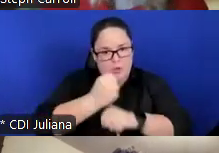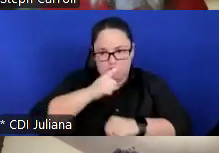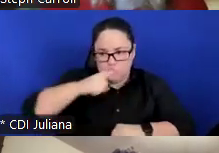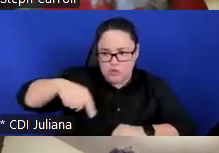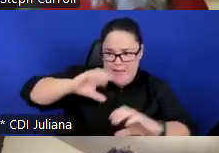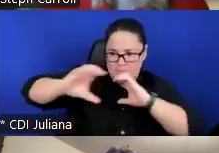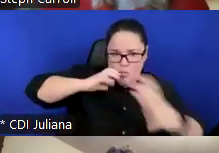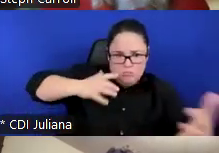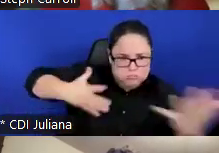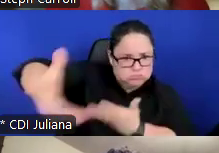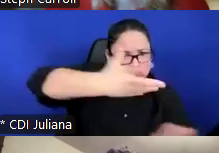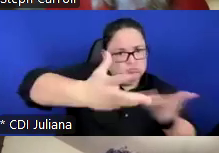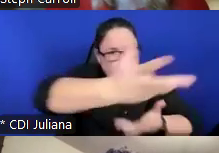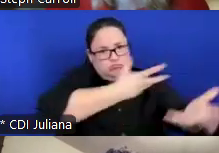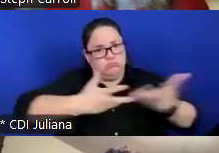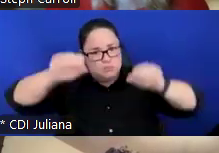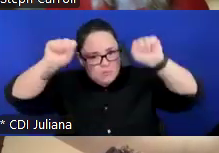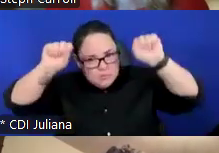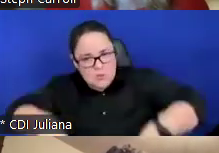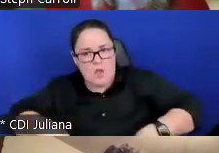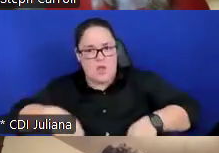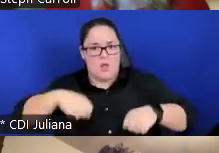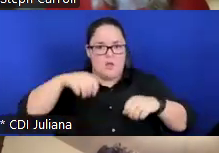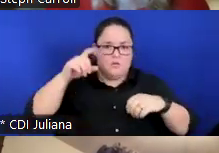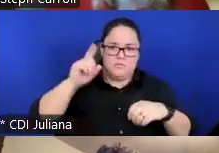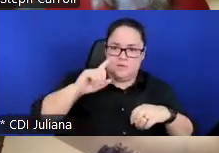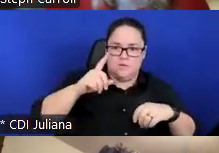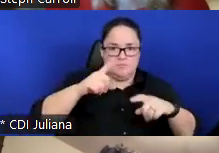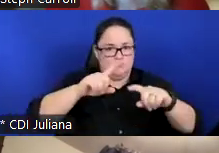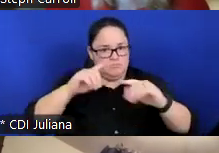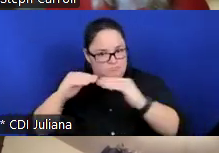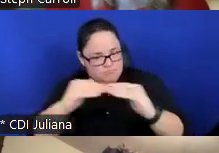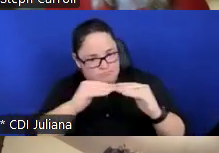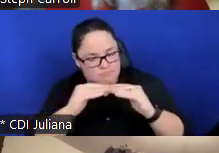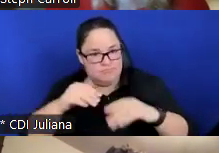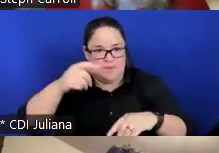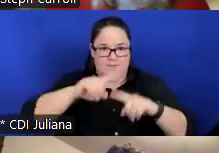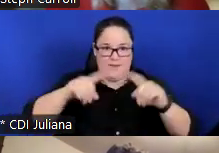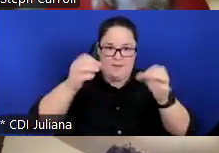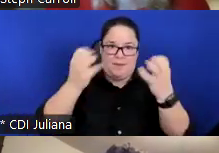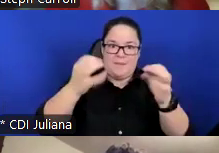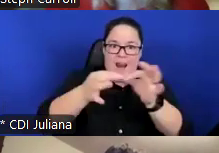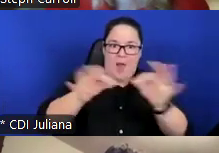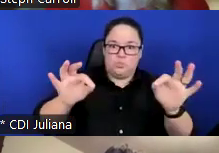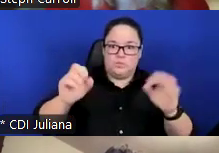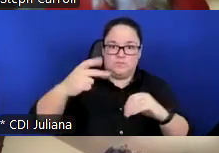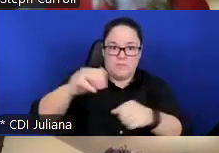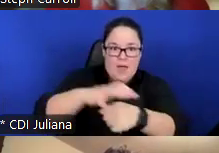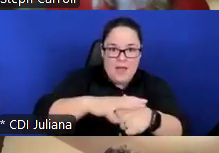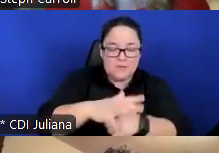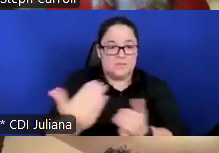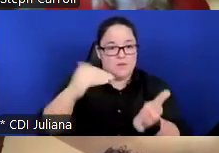to usa un share canal de some idioma, por reminders for favor, hable en communication. ese If idioma. you are on a language Haga channel, clic please en speak in that silenciar audio language.